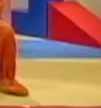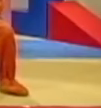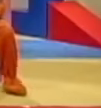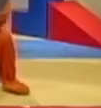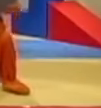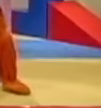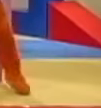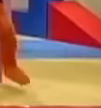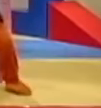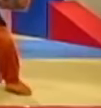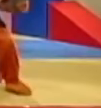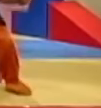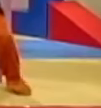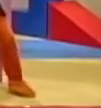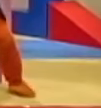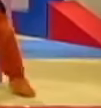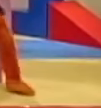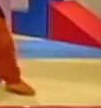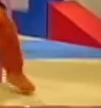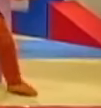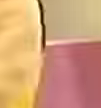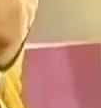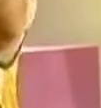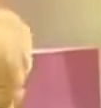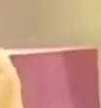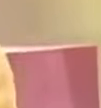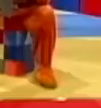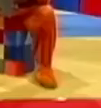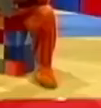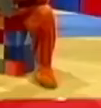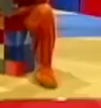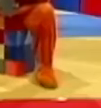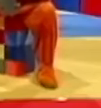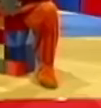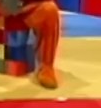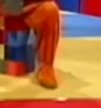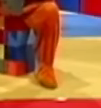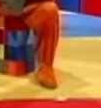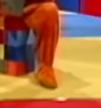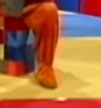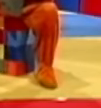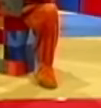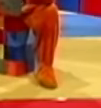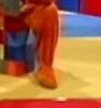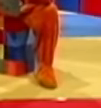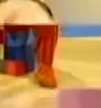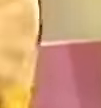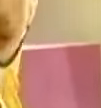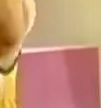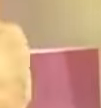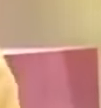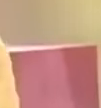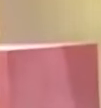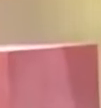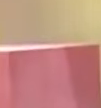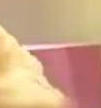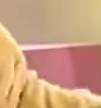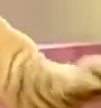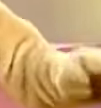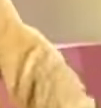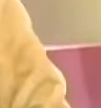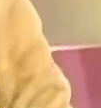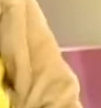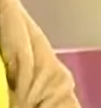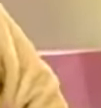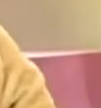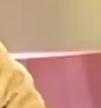Soy así, porque ahora te estoy acompañando. Uy, si no quieren jugar, lo dicen, igual que